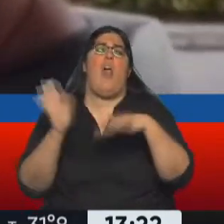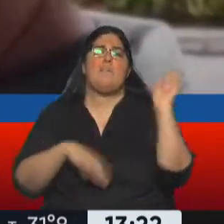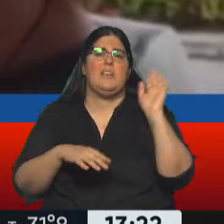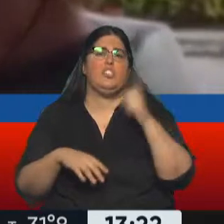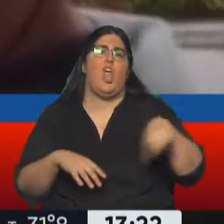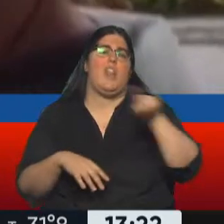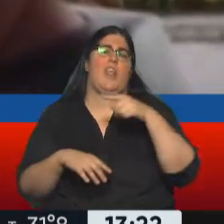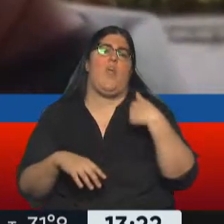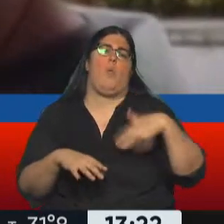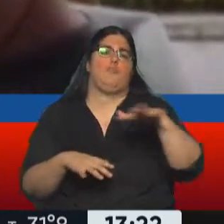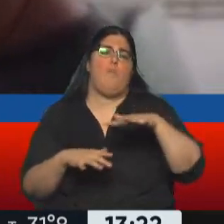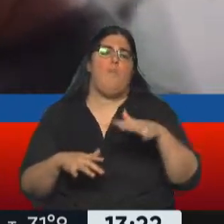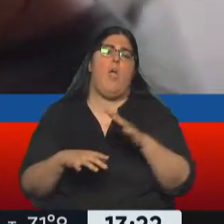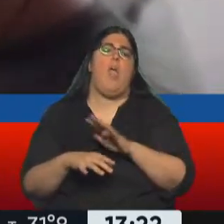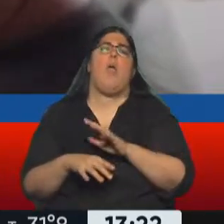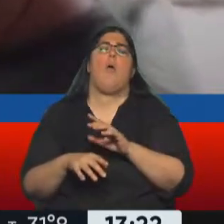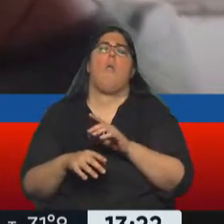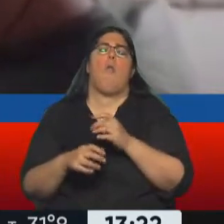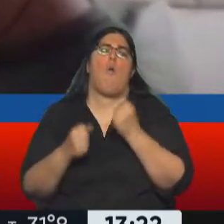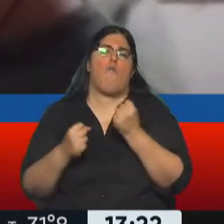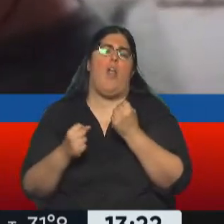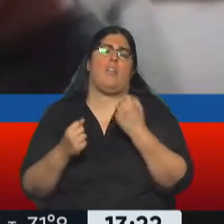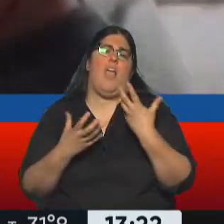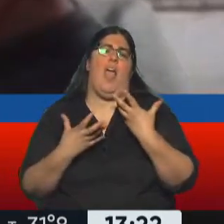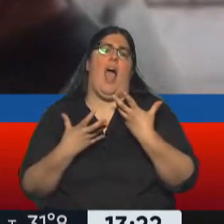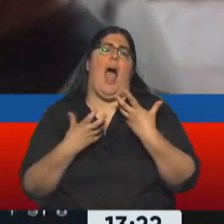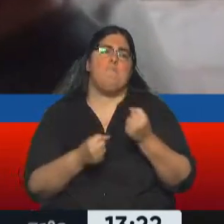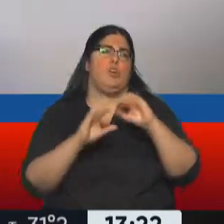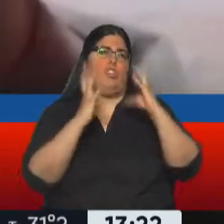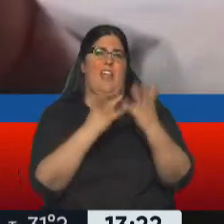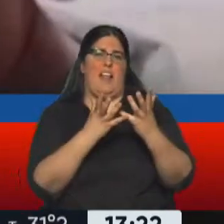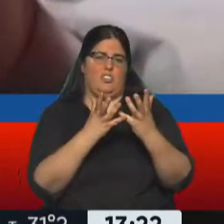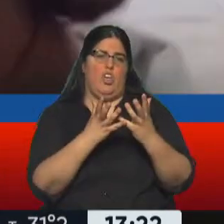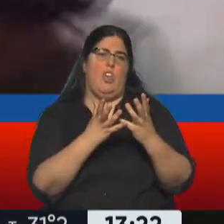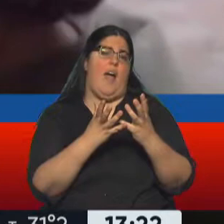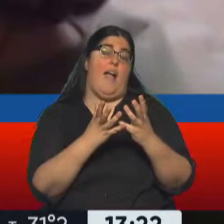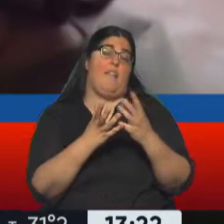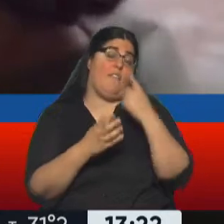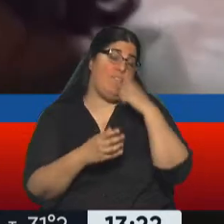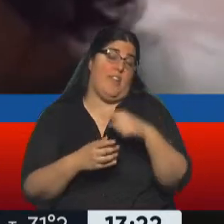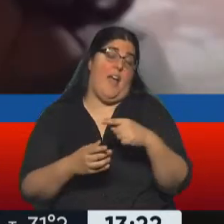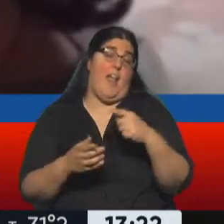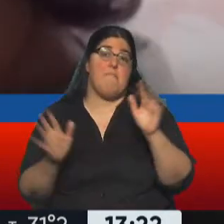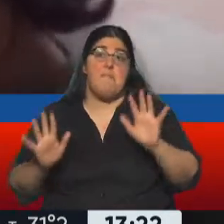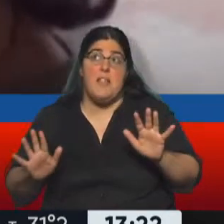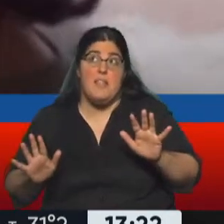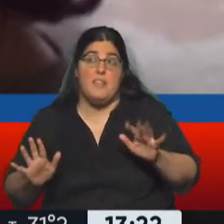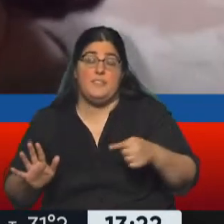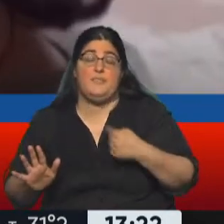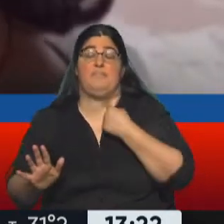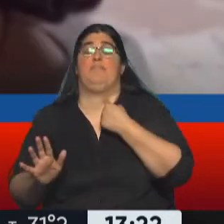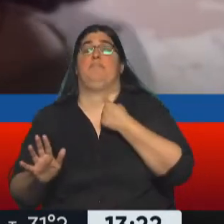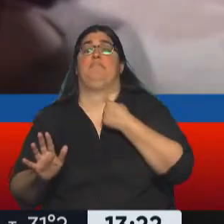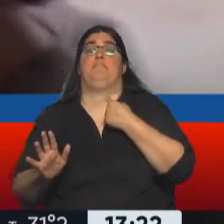de nuestro pueblo y un fuerte apoyo internacional se quedaron vestidos para aquella fiesta. La fiesta nuestra,